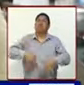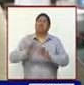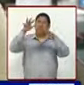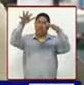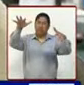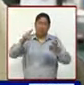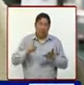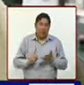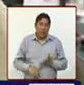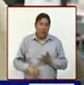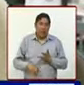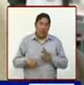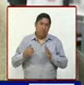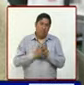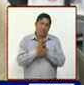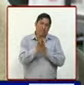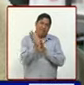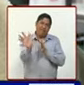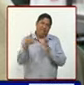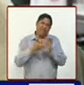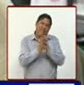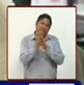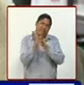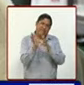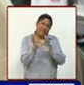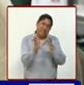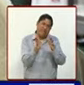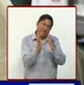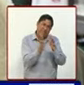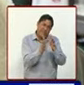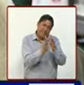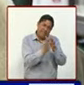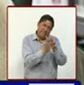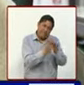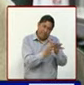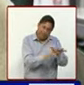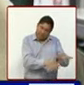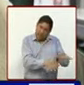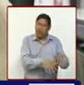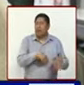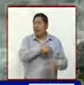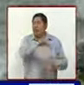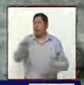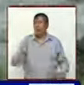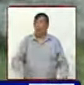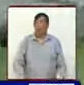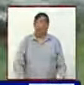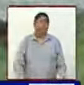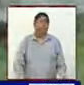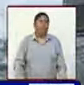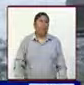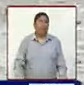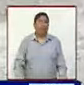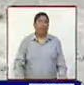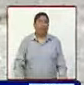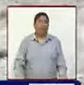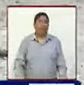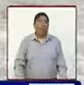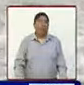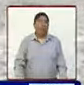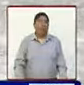pequeños deslizamientos, erosiones en los propios alrededores de lo que son los ríos que hemos mencionado.